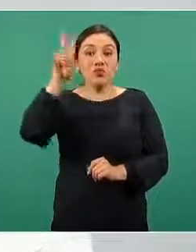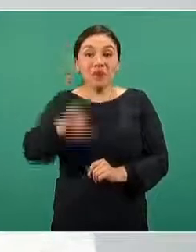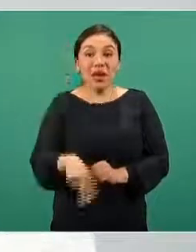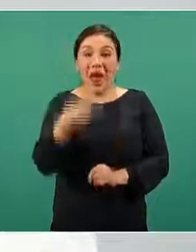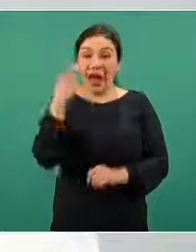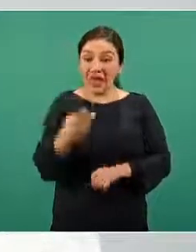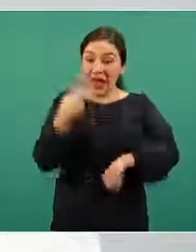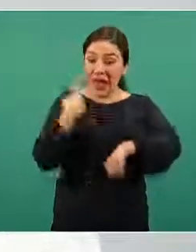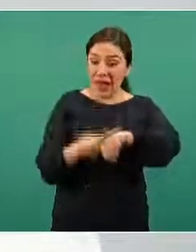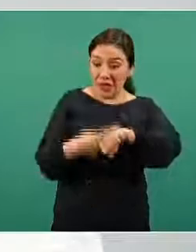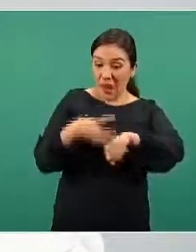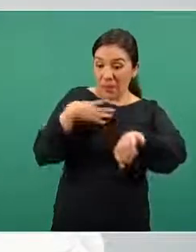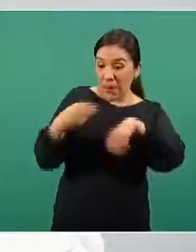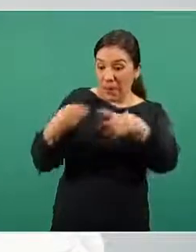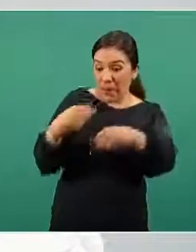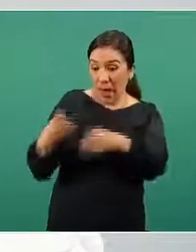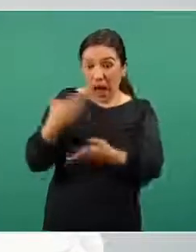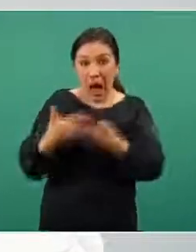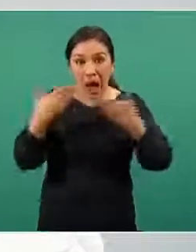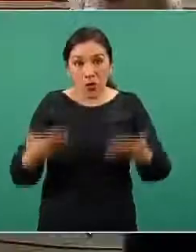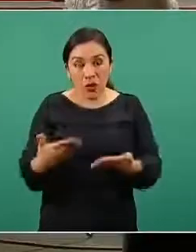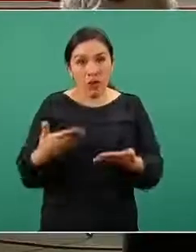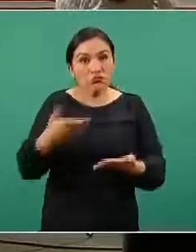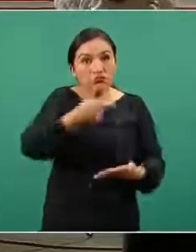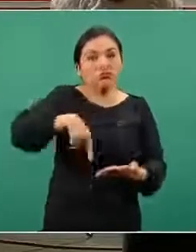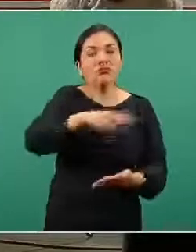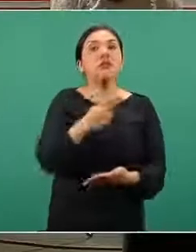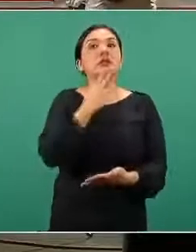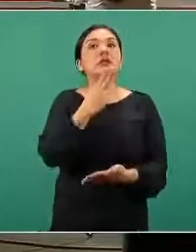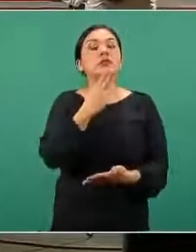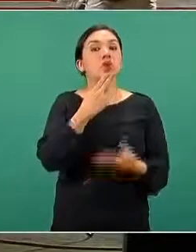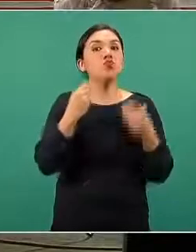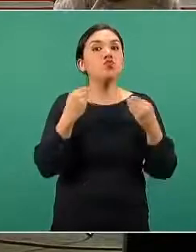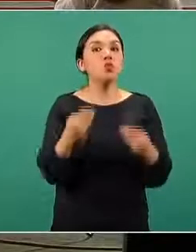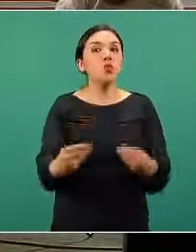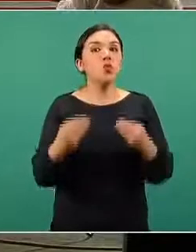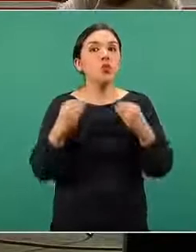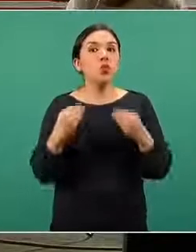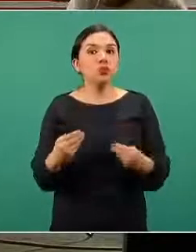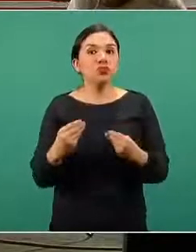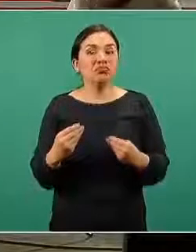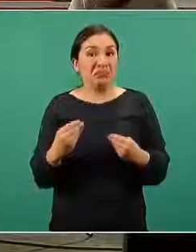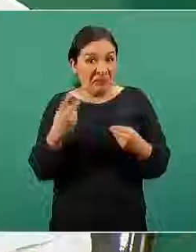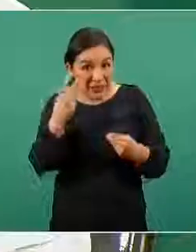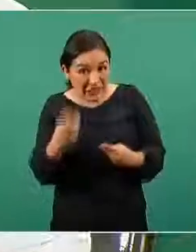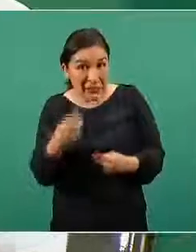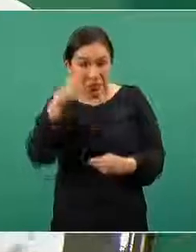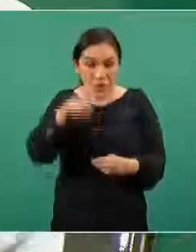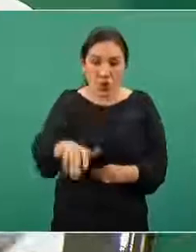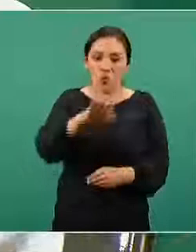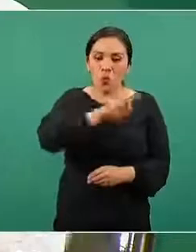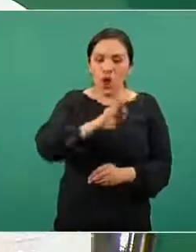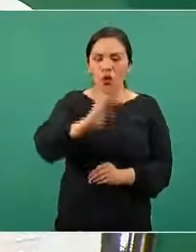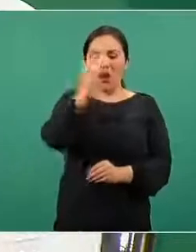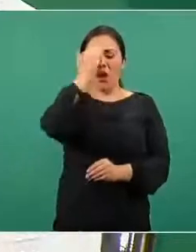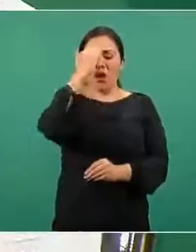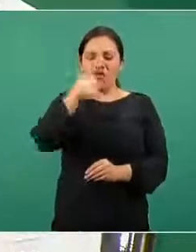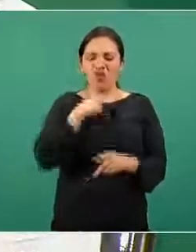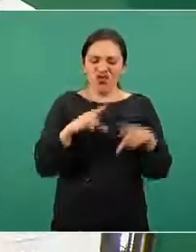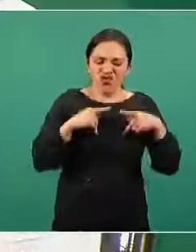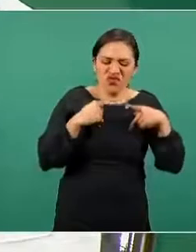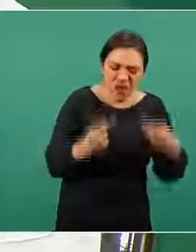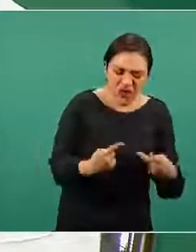esta pandemia nos sirvió de mucho, y nos permitió conocer nuestras debilidades y